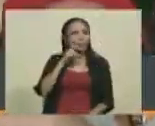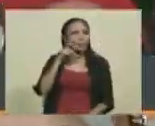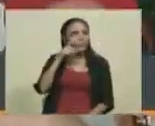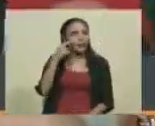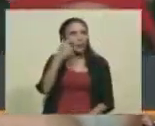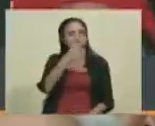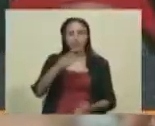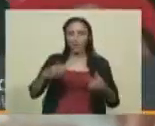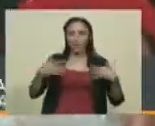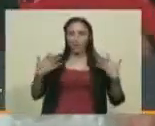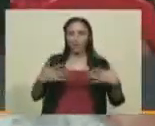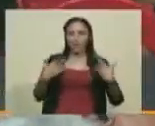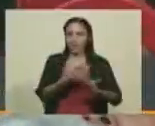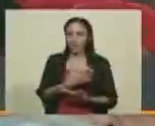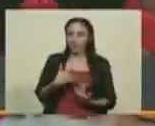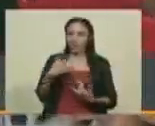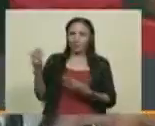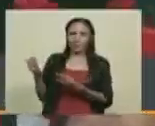está contenta de estar aquí.